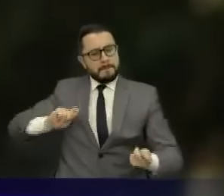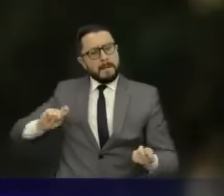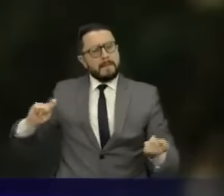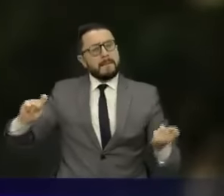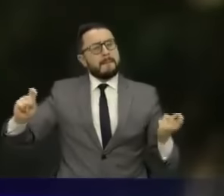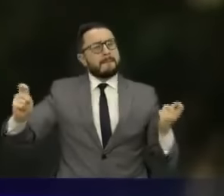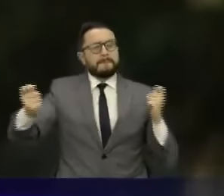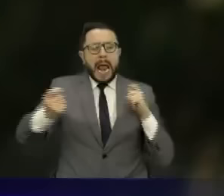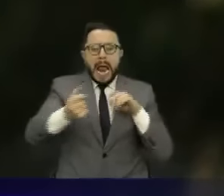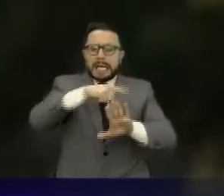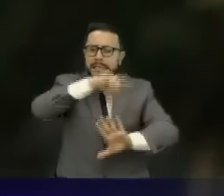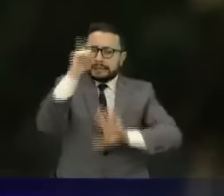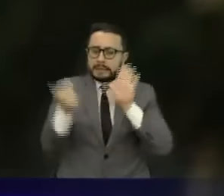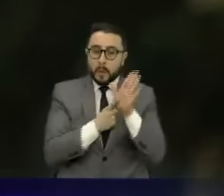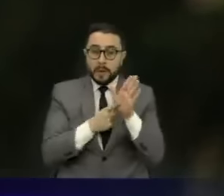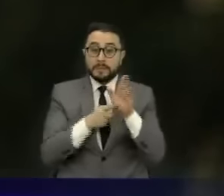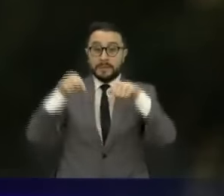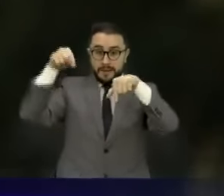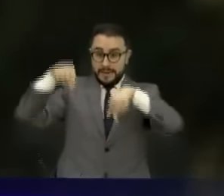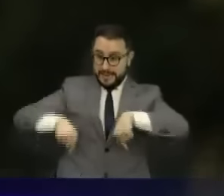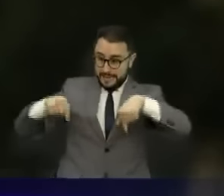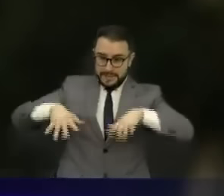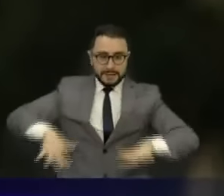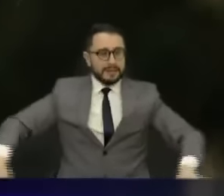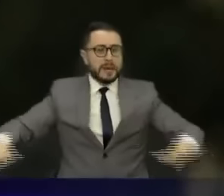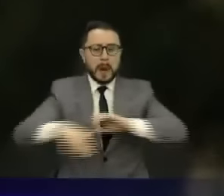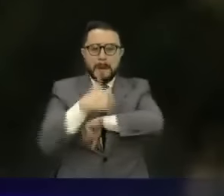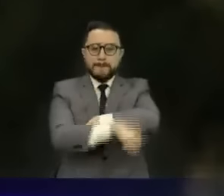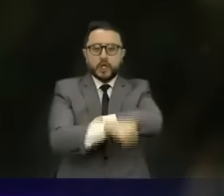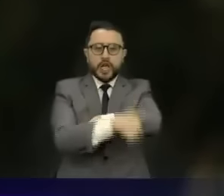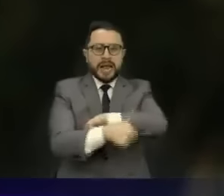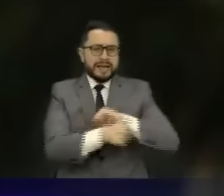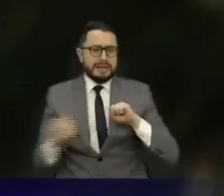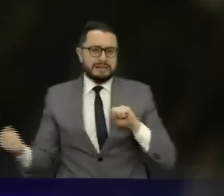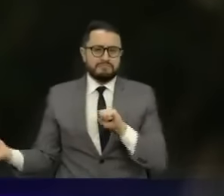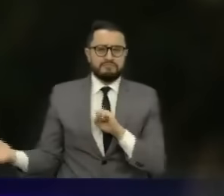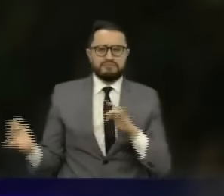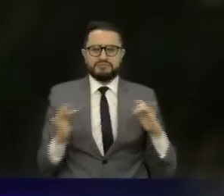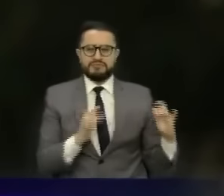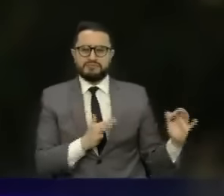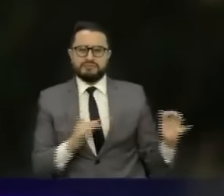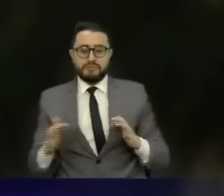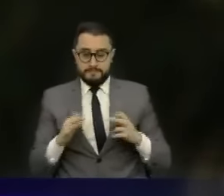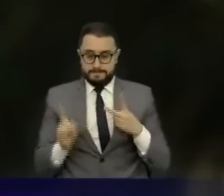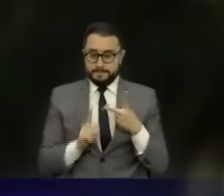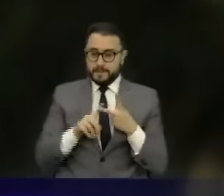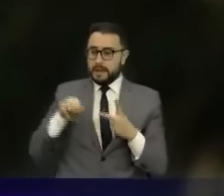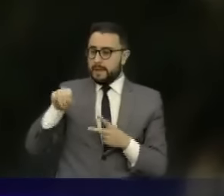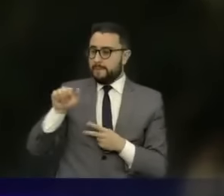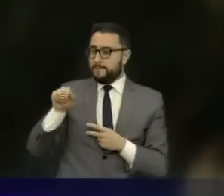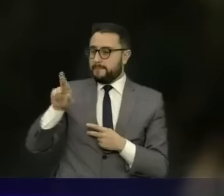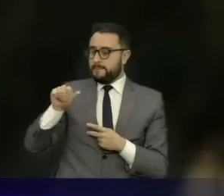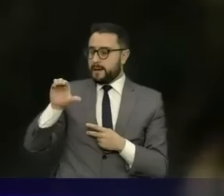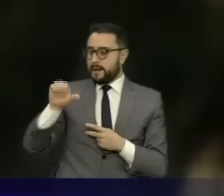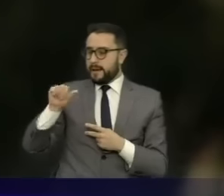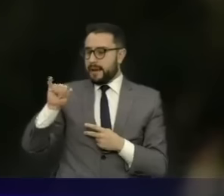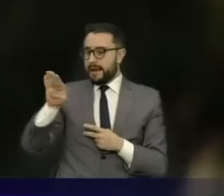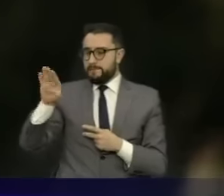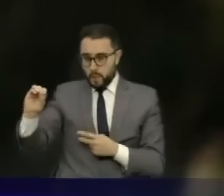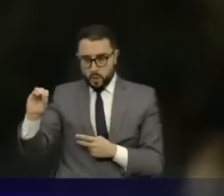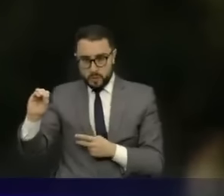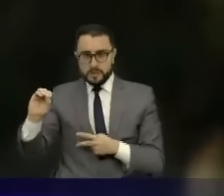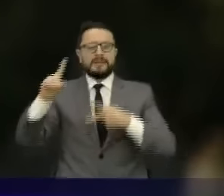La batalla de Boyacá aquí y Maracaibo. Son las dos